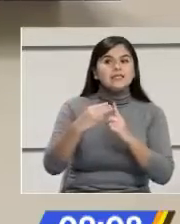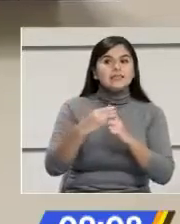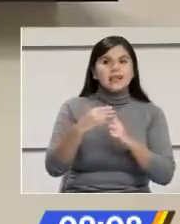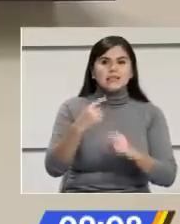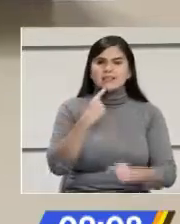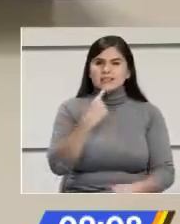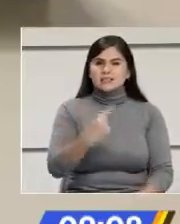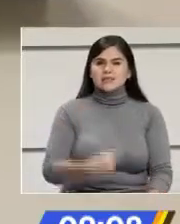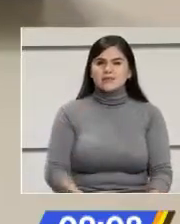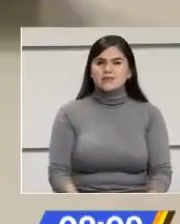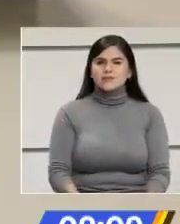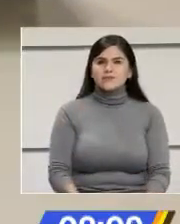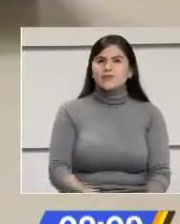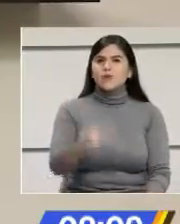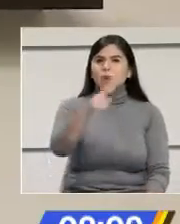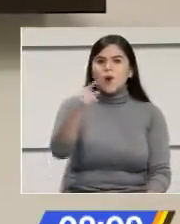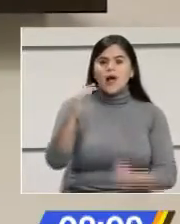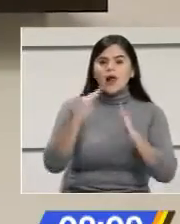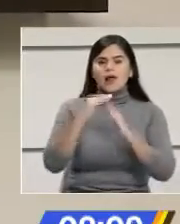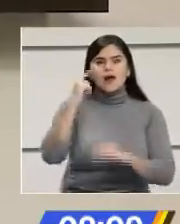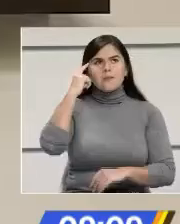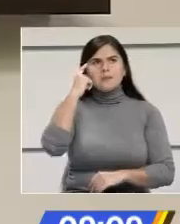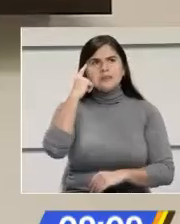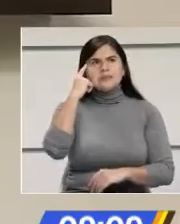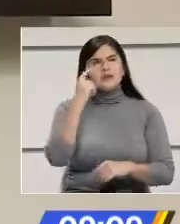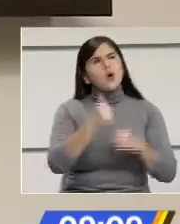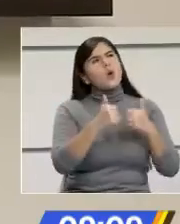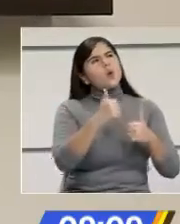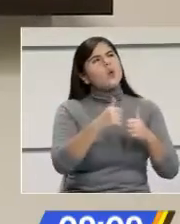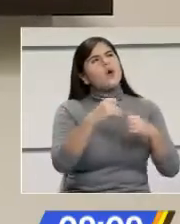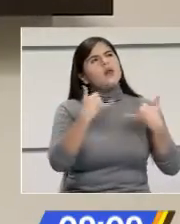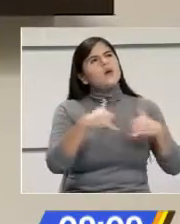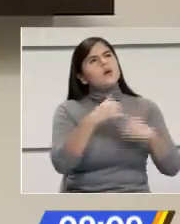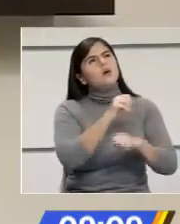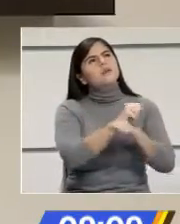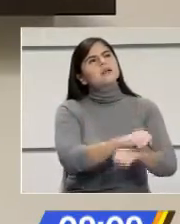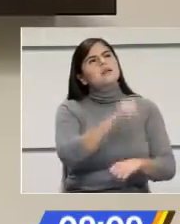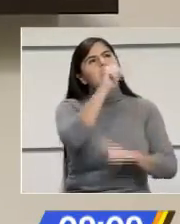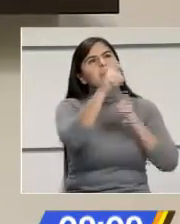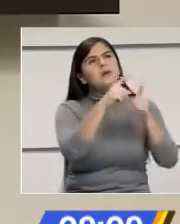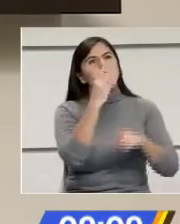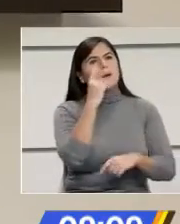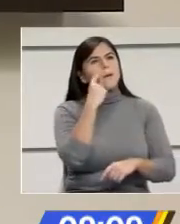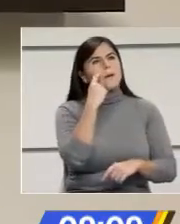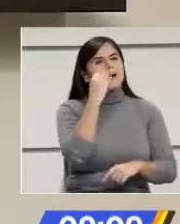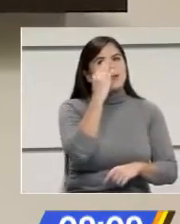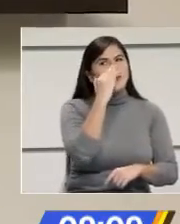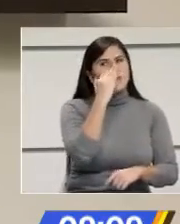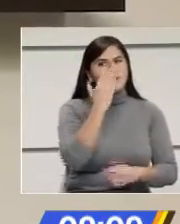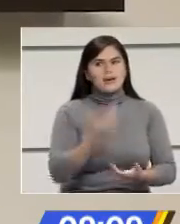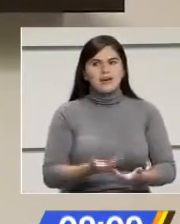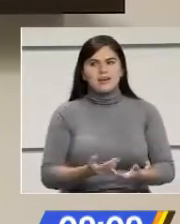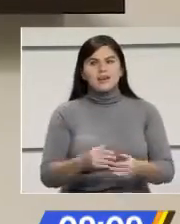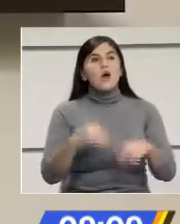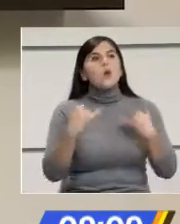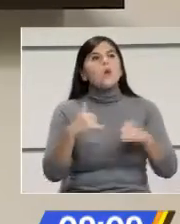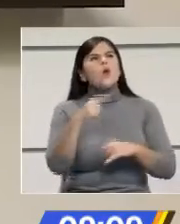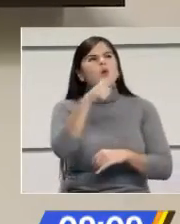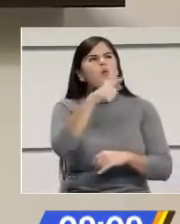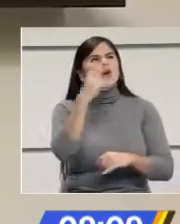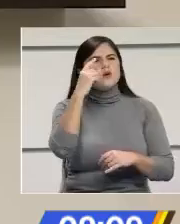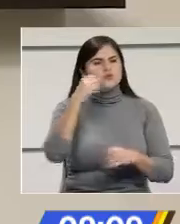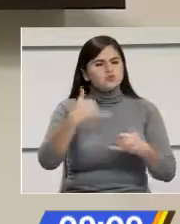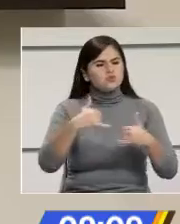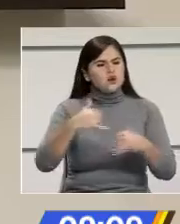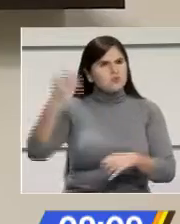Vamos a ver, ustedes en la casa, digan, ¿cuáles son los juegos tradicionales? Papá y mamá, ayúdenle a los chiquillos. Juegos tradicionales, ¿cuál ha jugado usted? Exacto. ¿Ah?